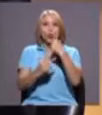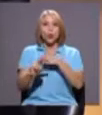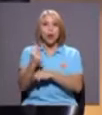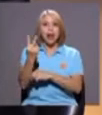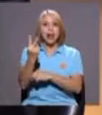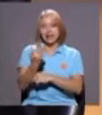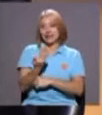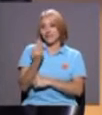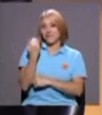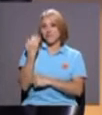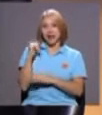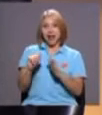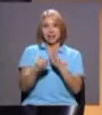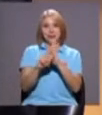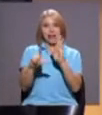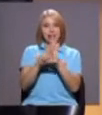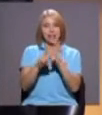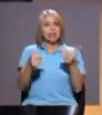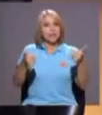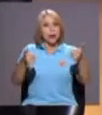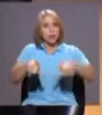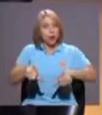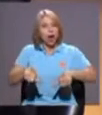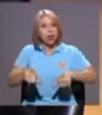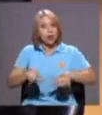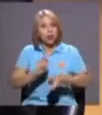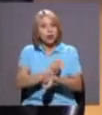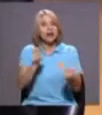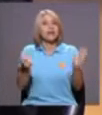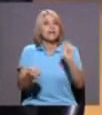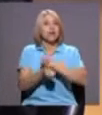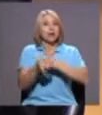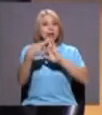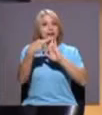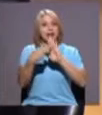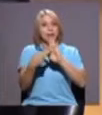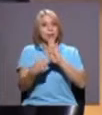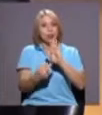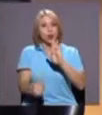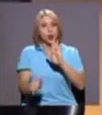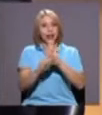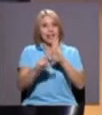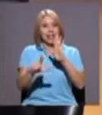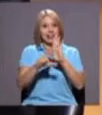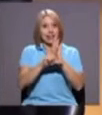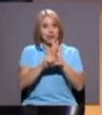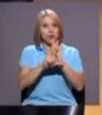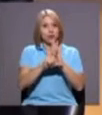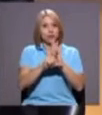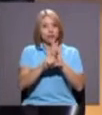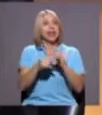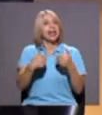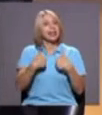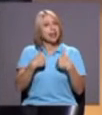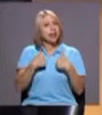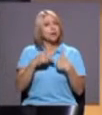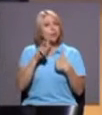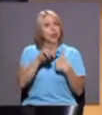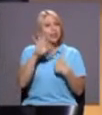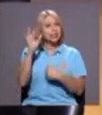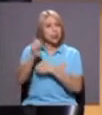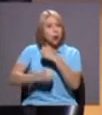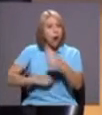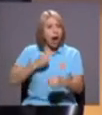Recientemente la Asamblea Legislativa ha aprobado una reforma del reglamento legislativo que que teníamos 25 años de